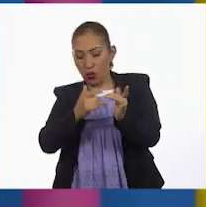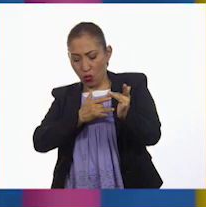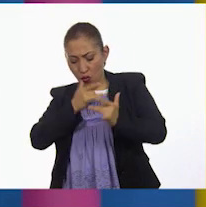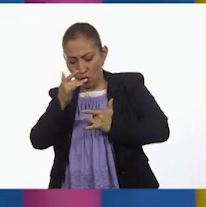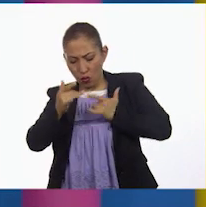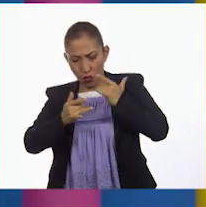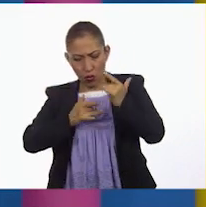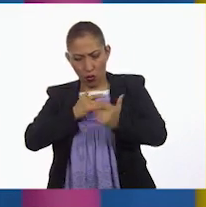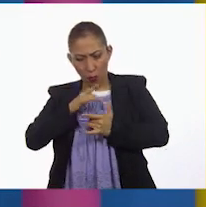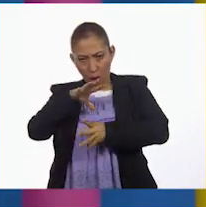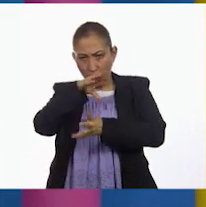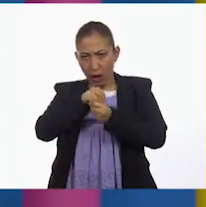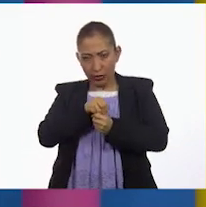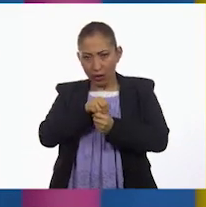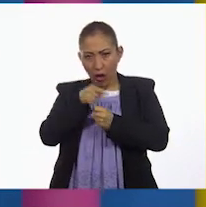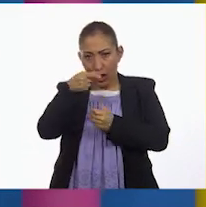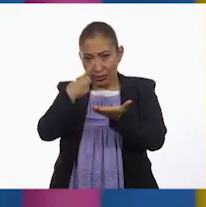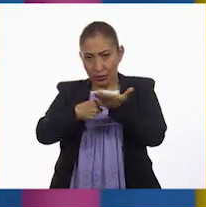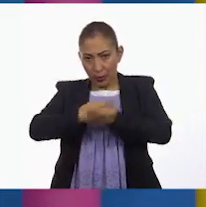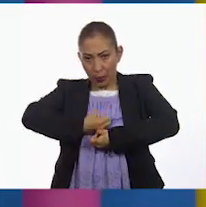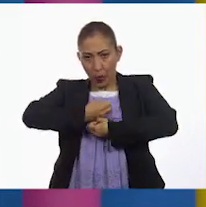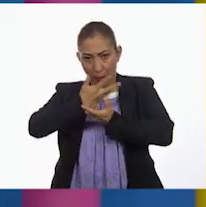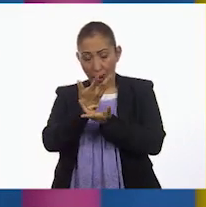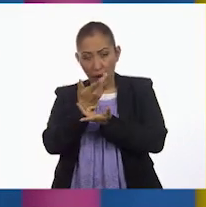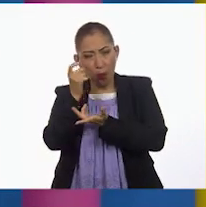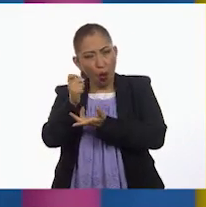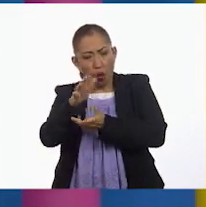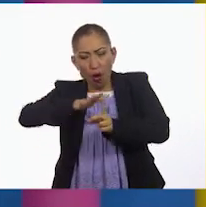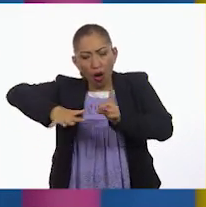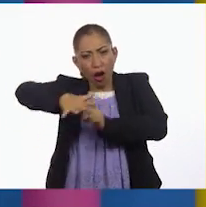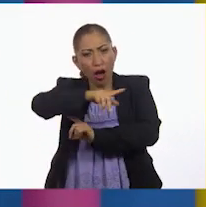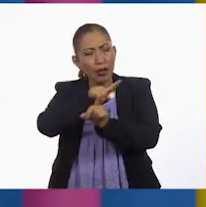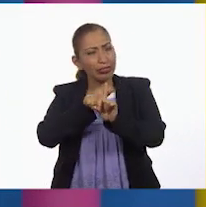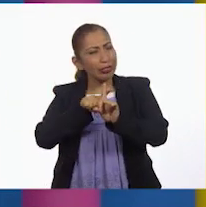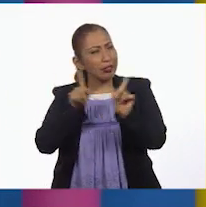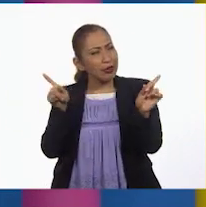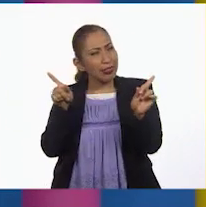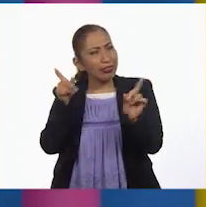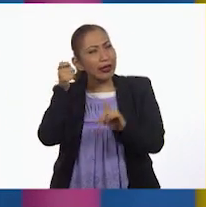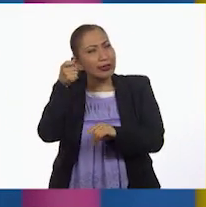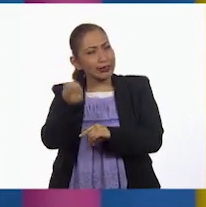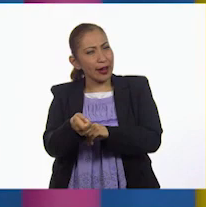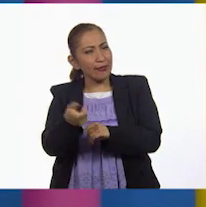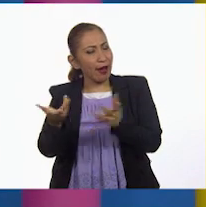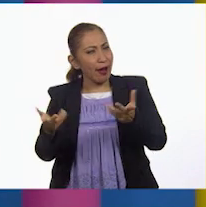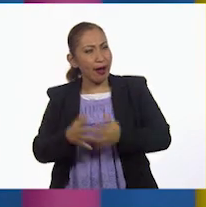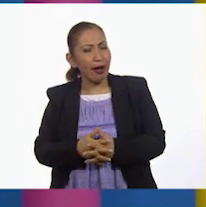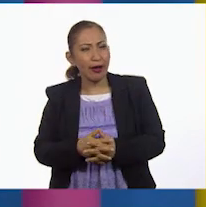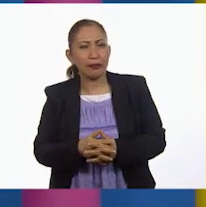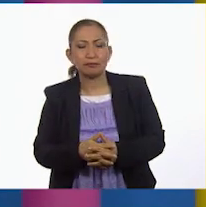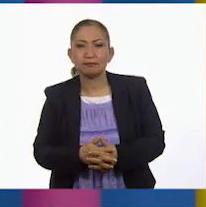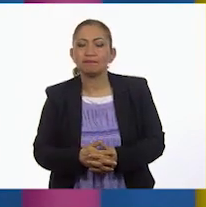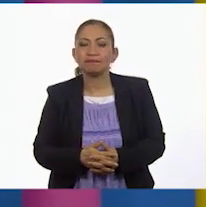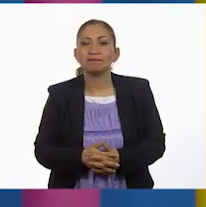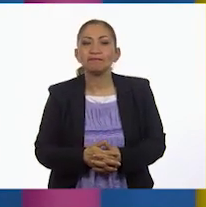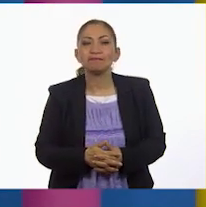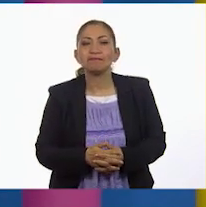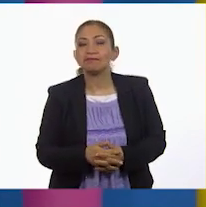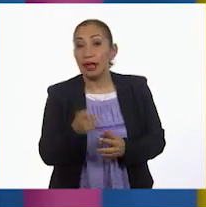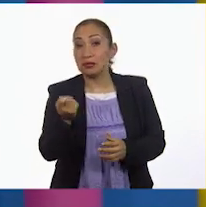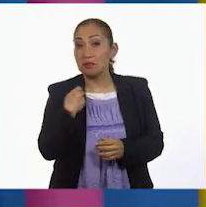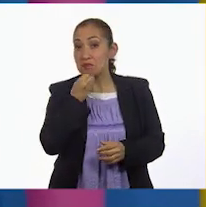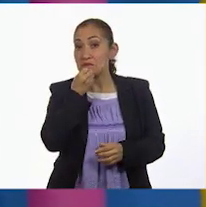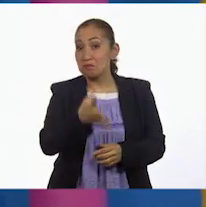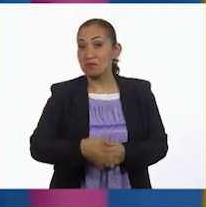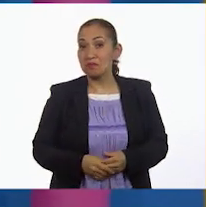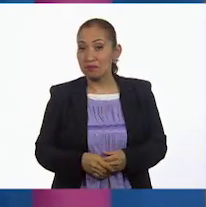sentido completo, dentro del poema, tienen un contexto y un significado completamente diferente. Y eso es muy